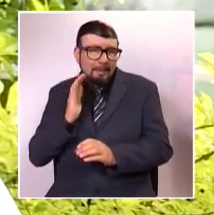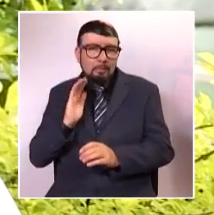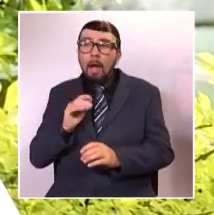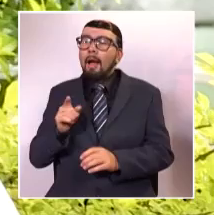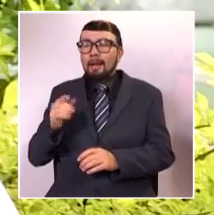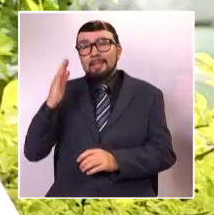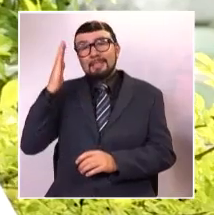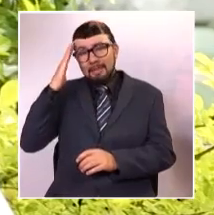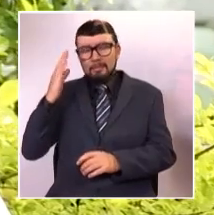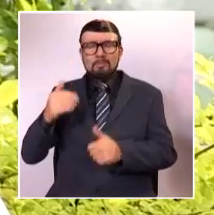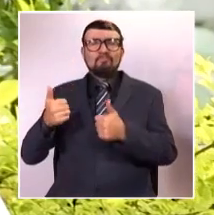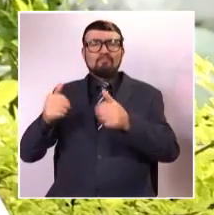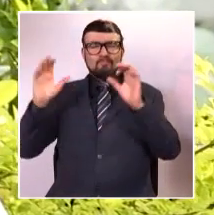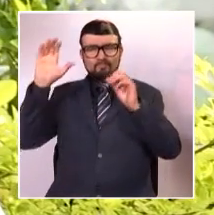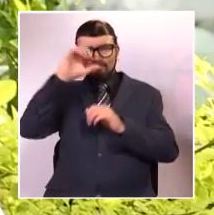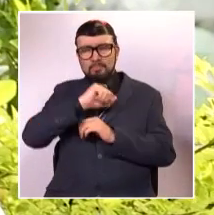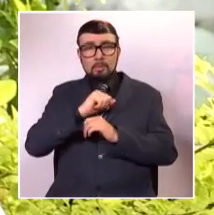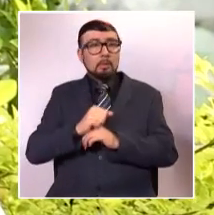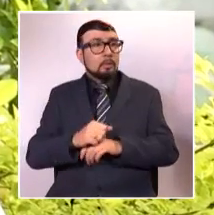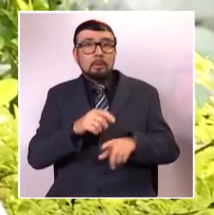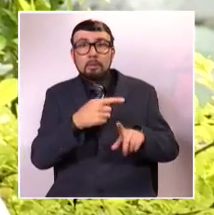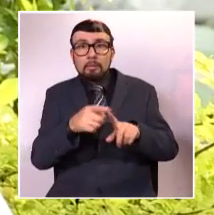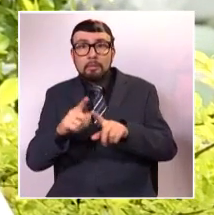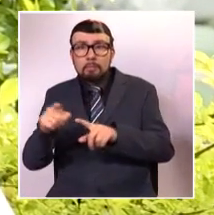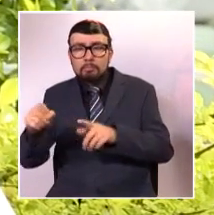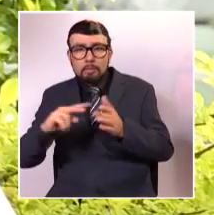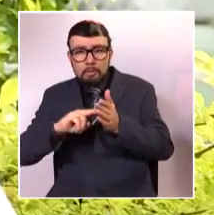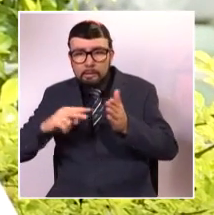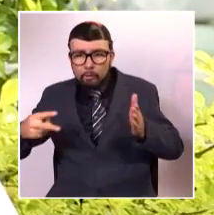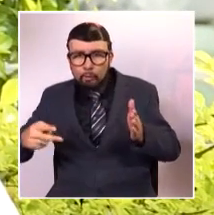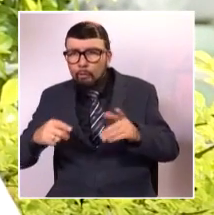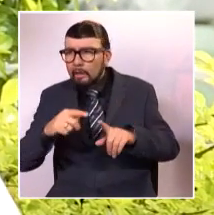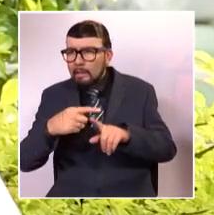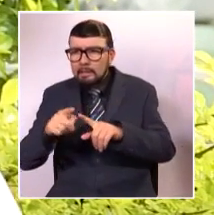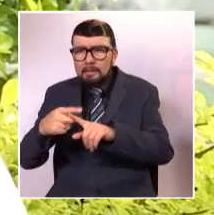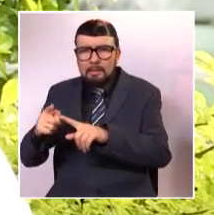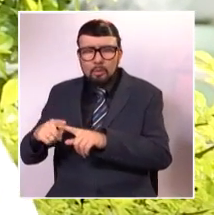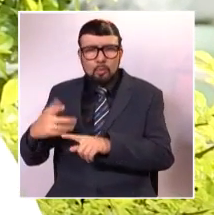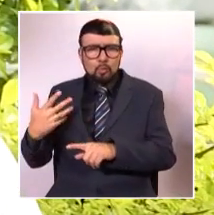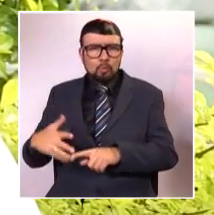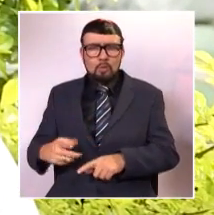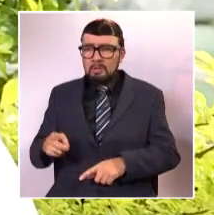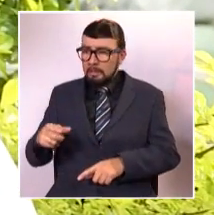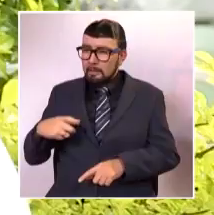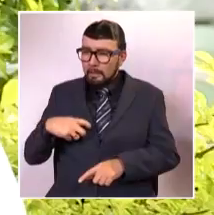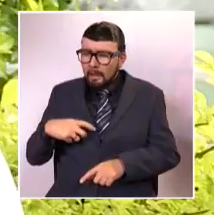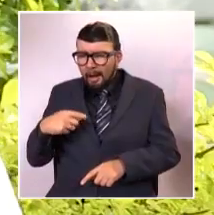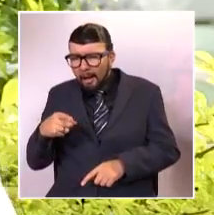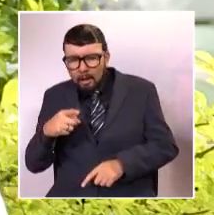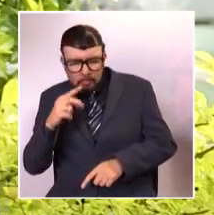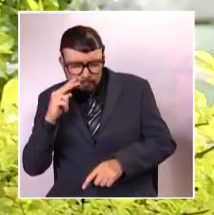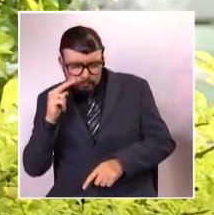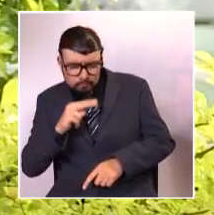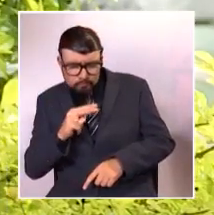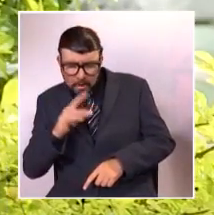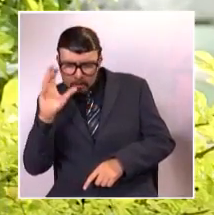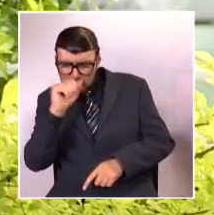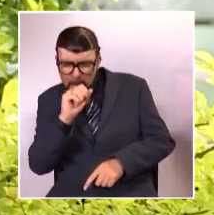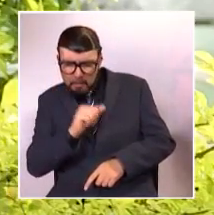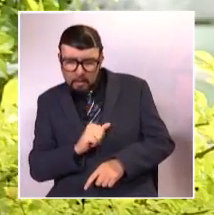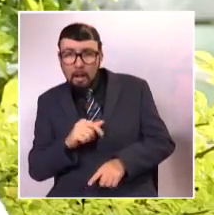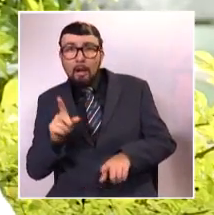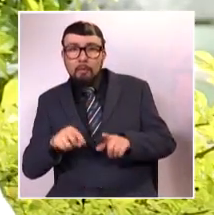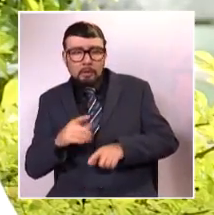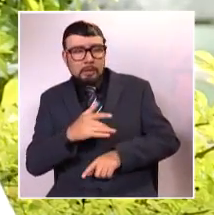hay muchos aparatologías, sobre todo en la parte de medicina alternativa, que tienen mucha sensibilidad pero poca